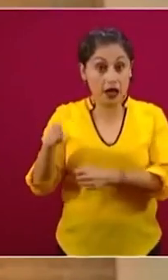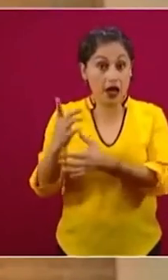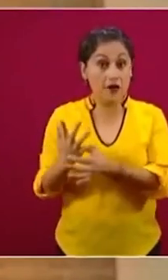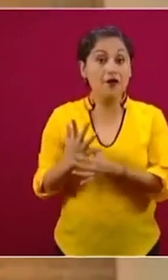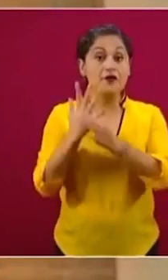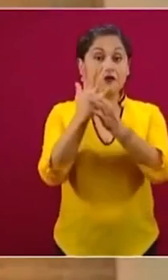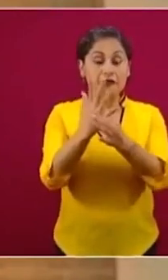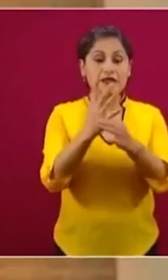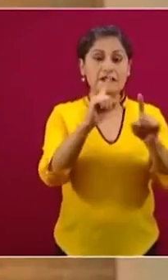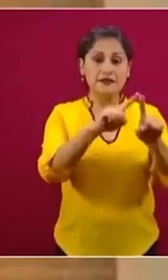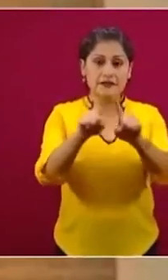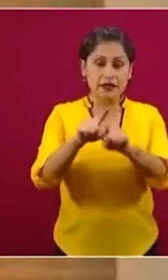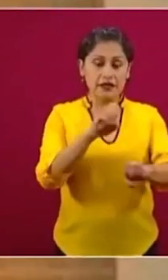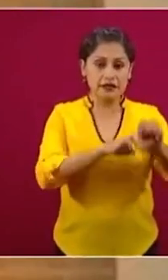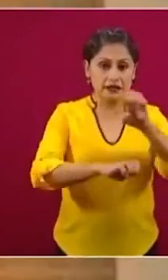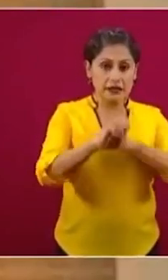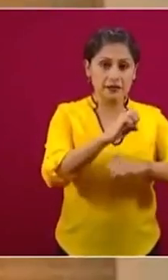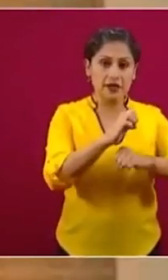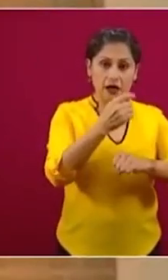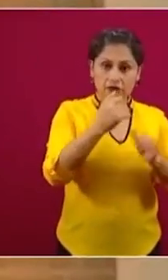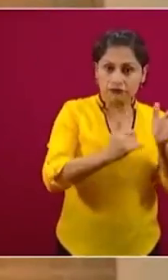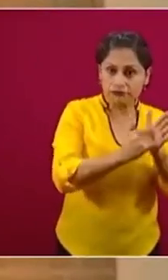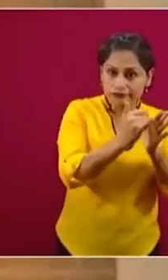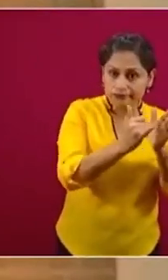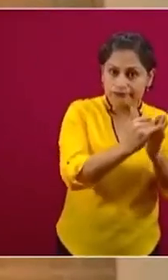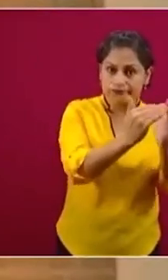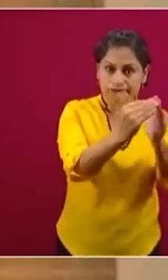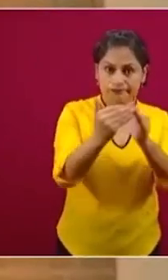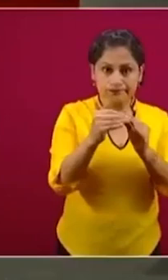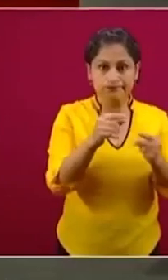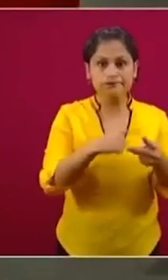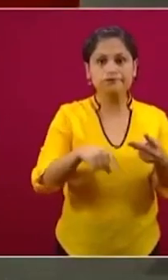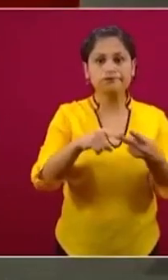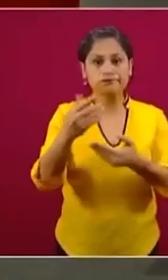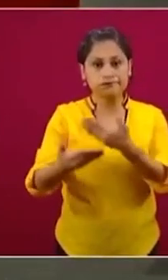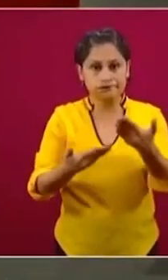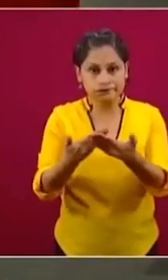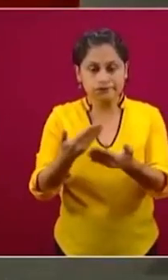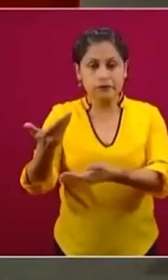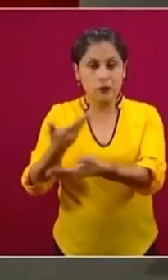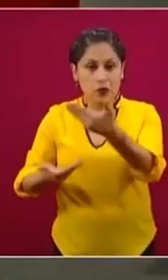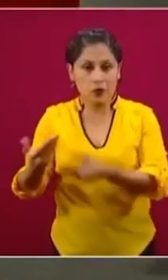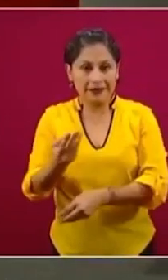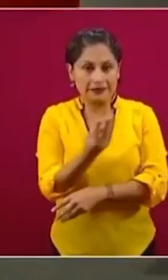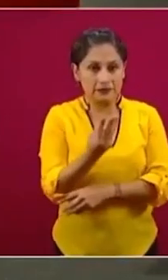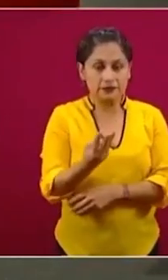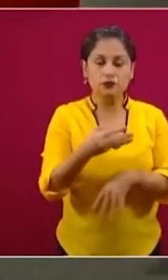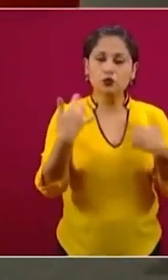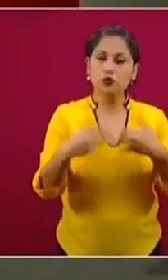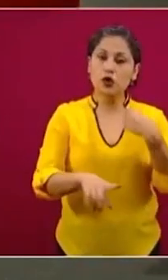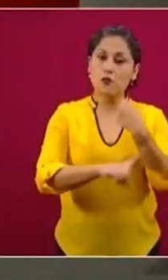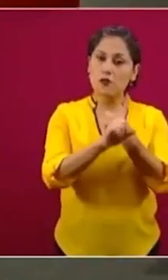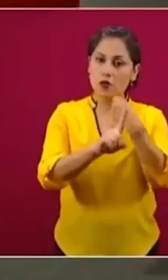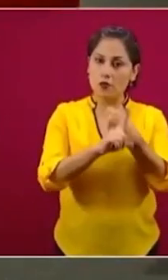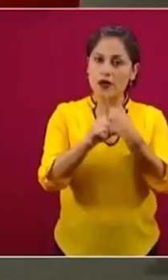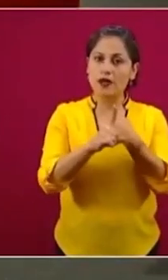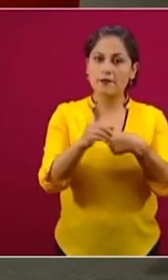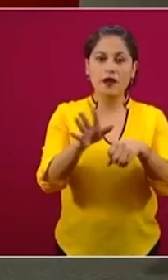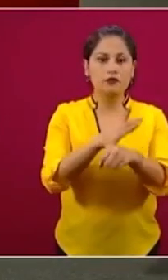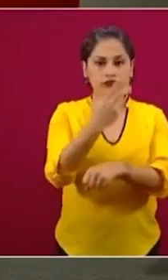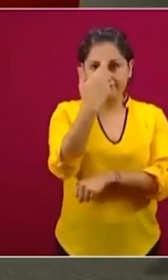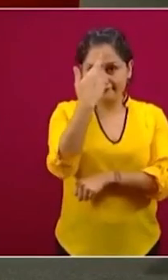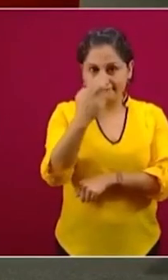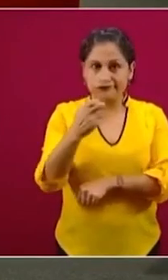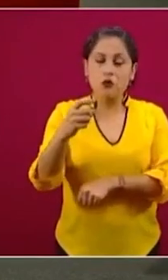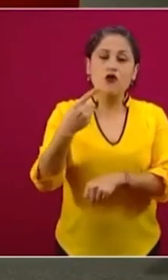administrativas y las comerciales son de alto nivel de repercusión por el tema del cob y lo